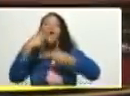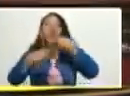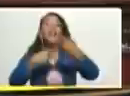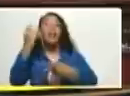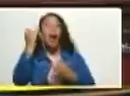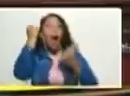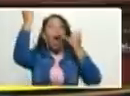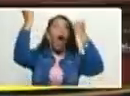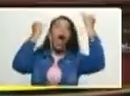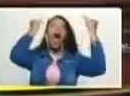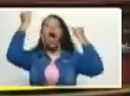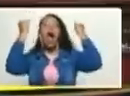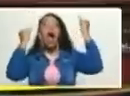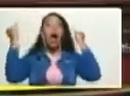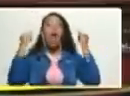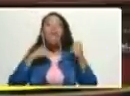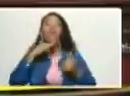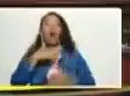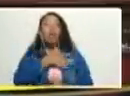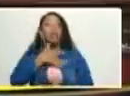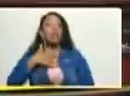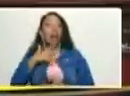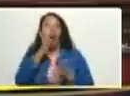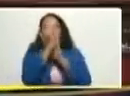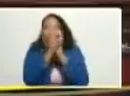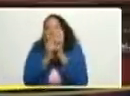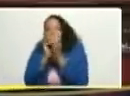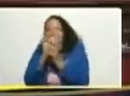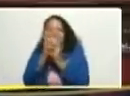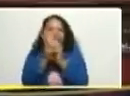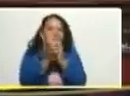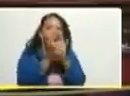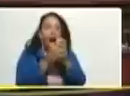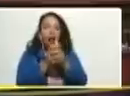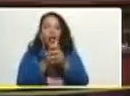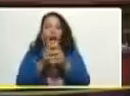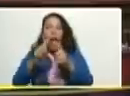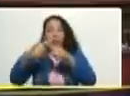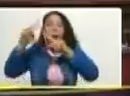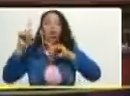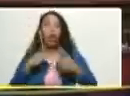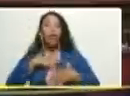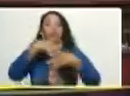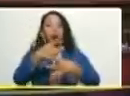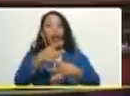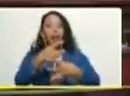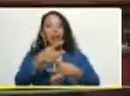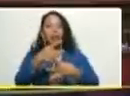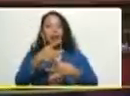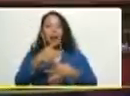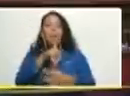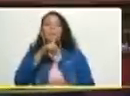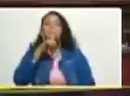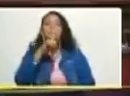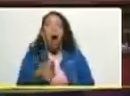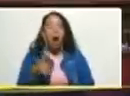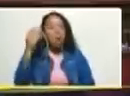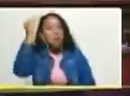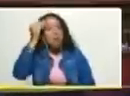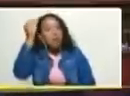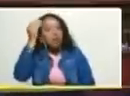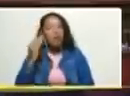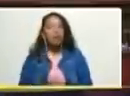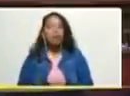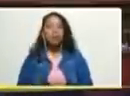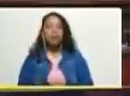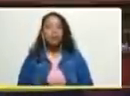improvisada, llena de deseos de venganza y de otros intereses mal habidos, mal pensados,